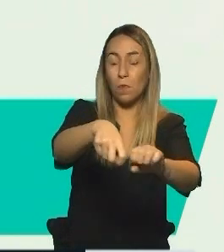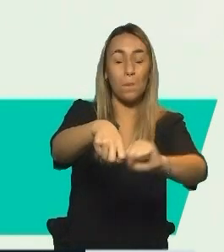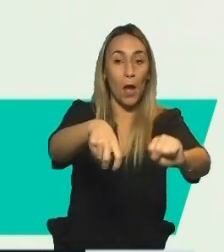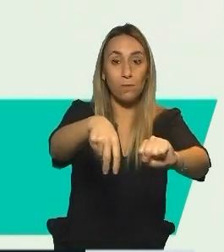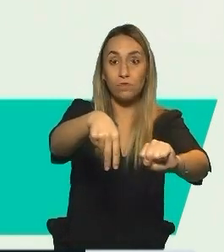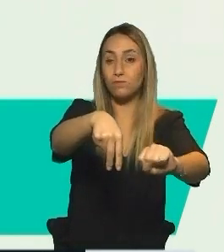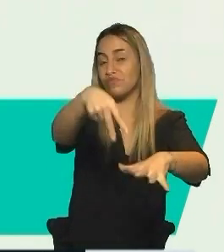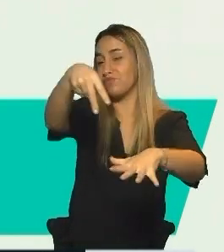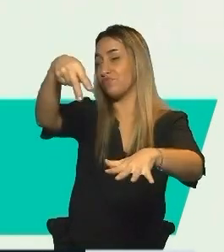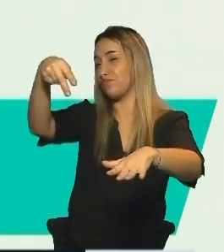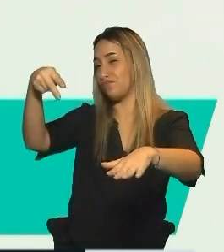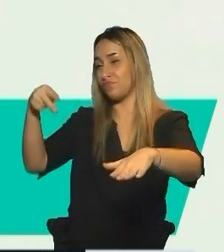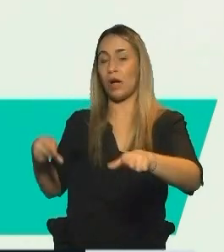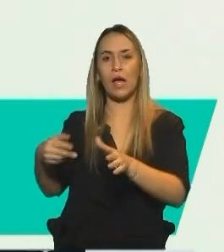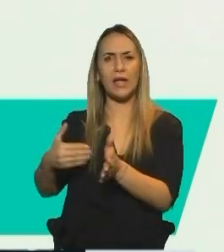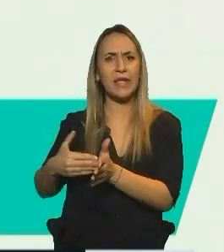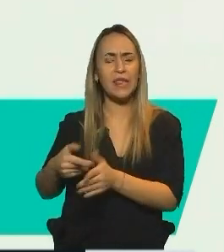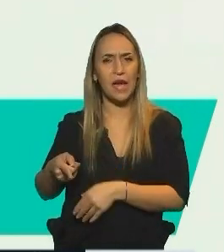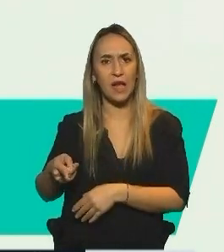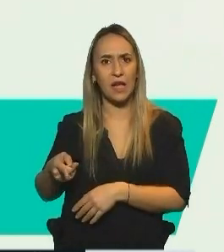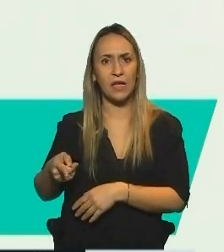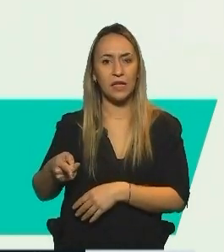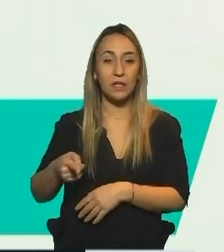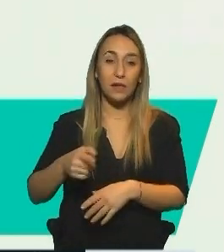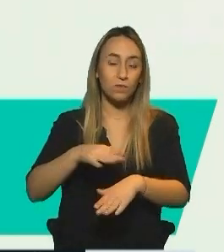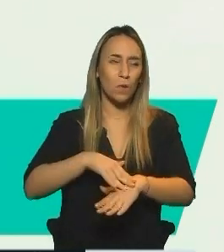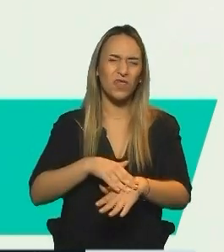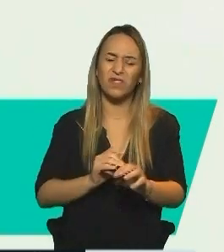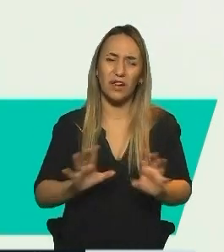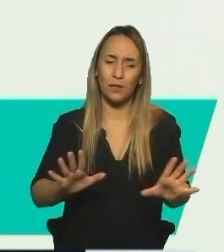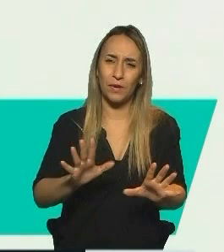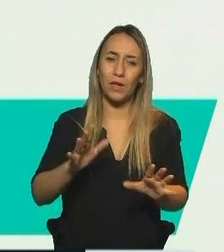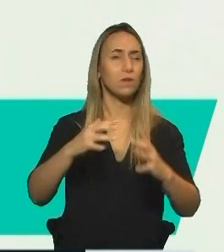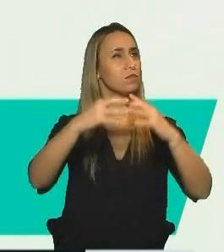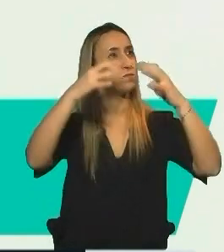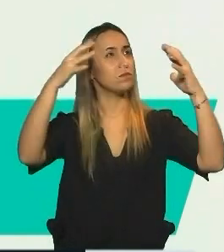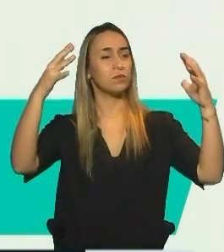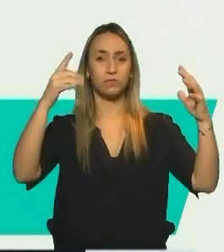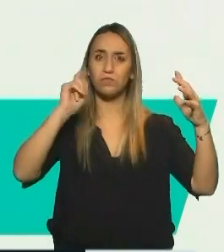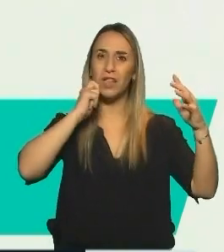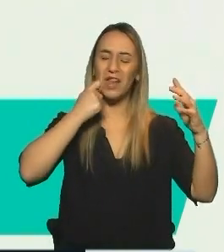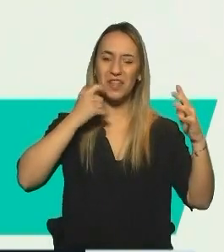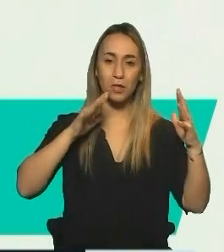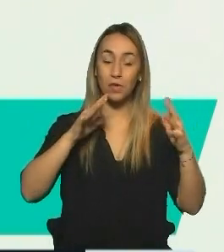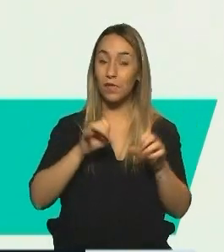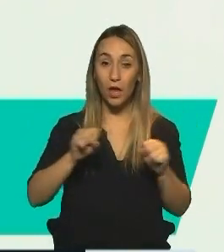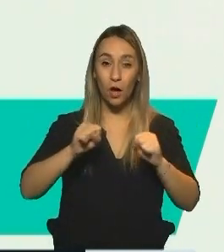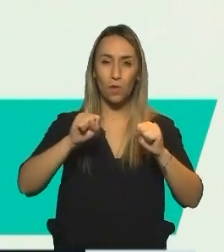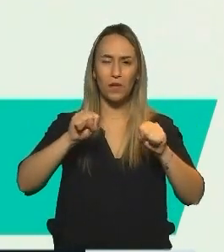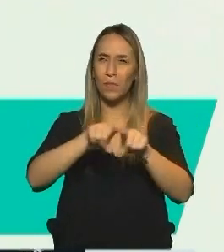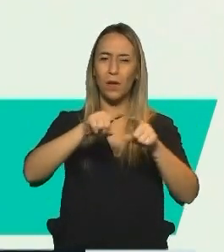Y bueno, fueron momentos muy terribles. O sea, era un día azul, celeste, pero de repente se